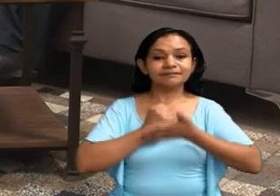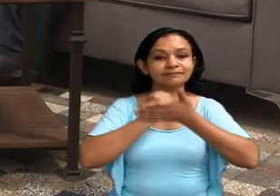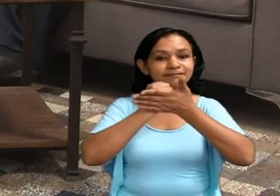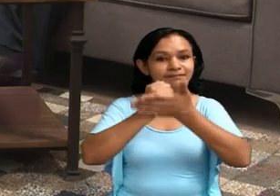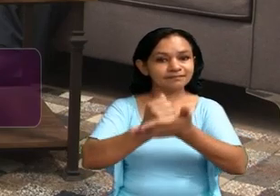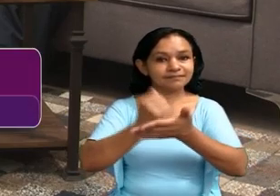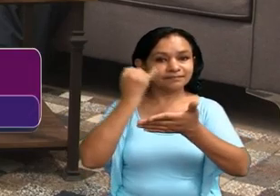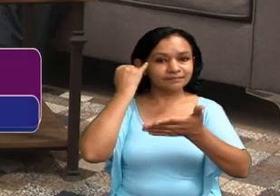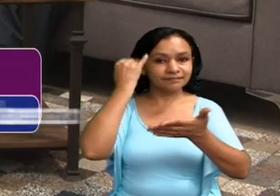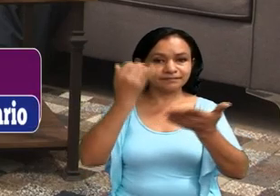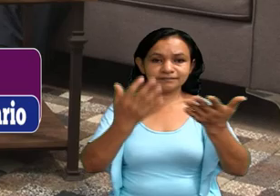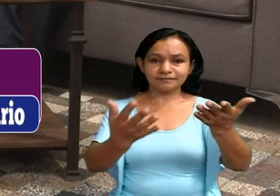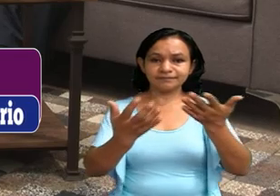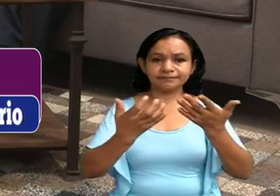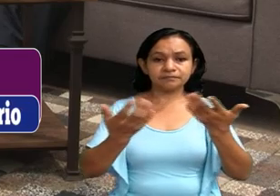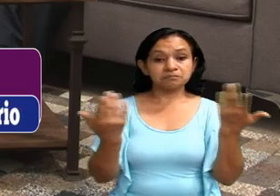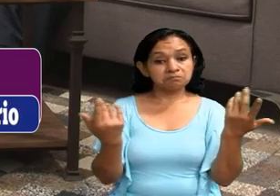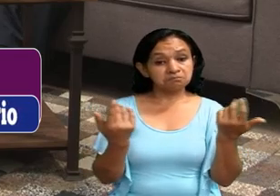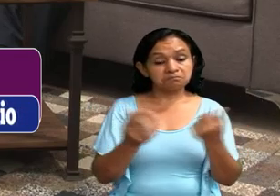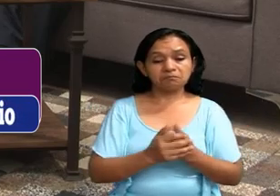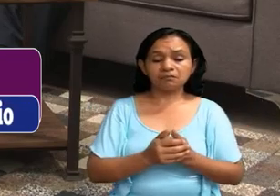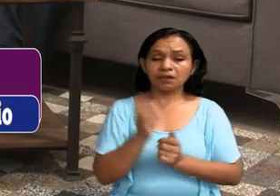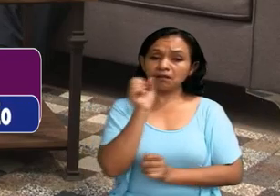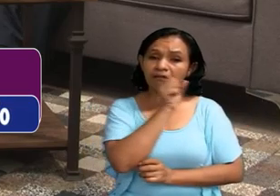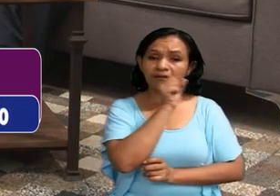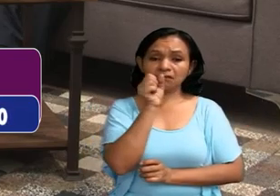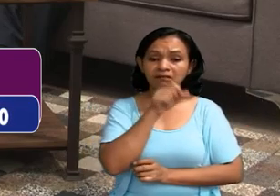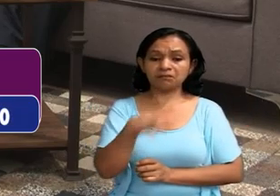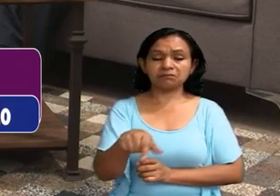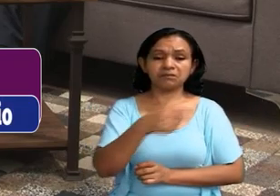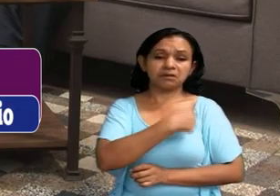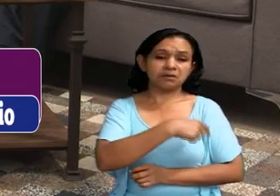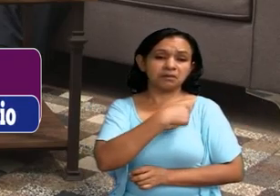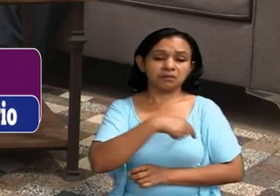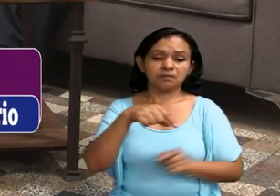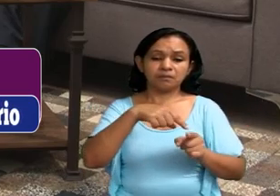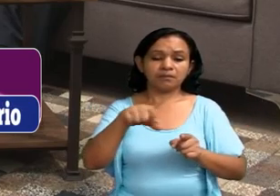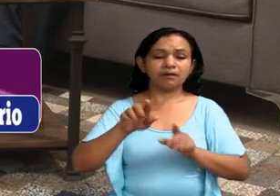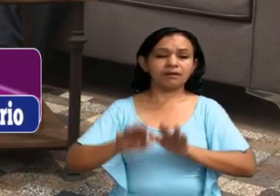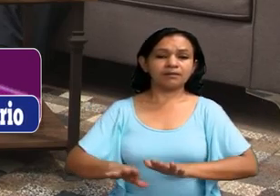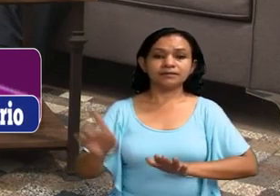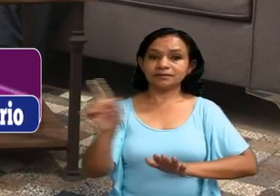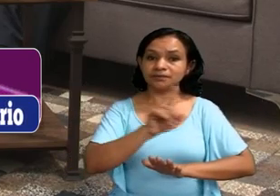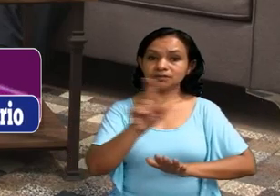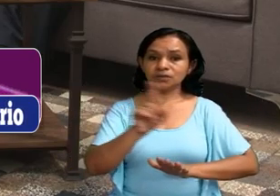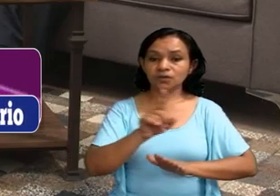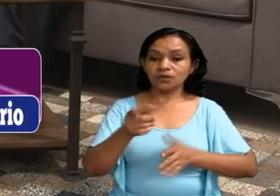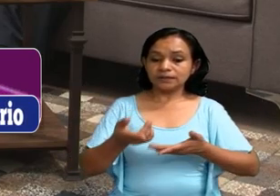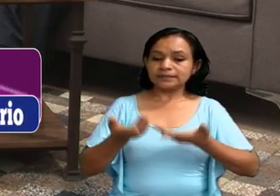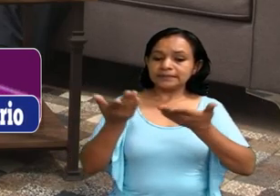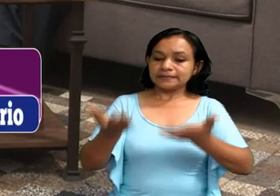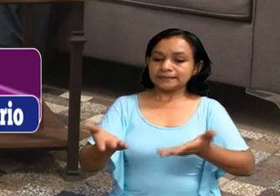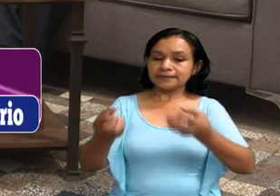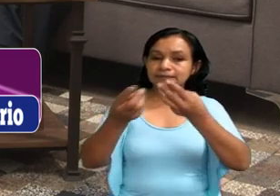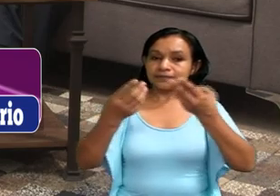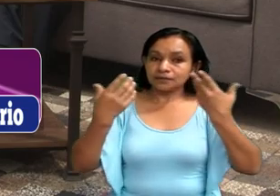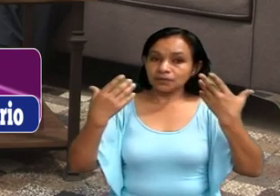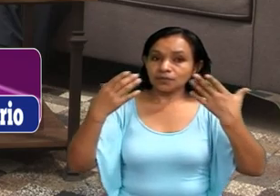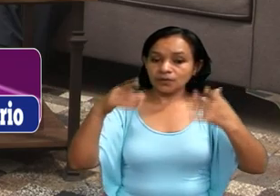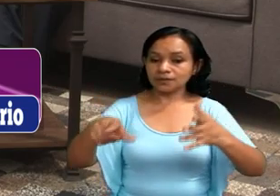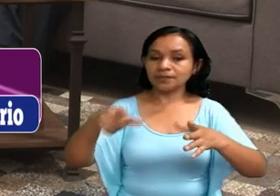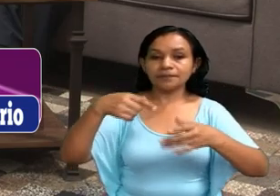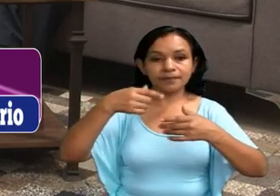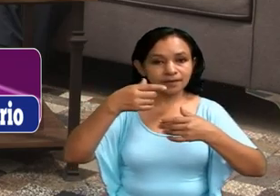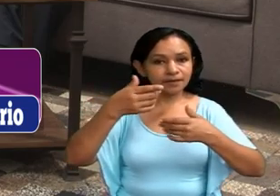idea también no solamente es que sea un coro del municipio, sino darles más herramientas, sino darles